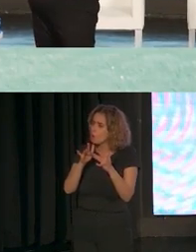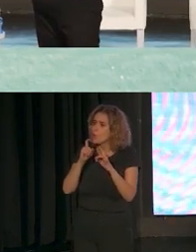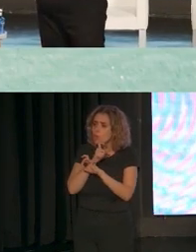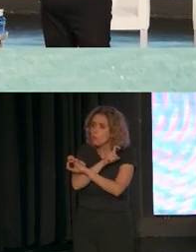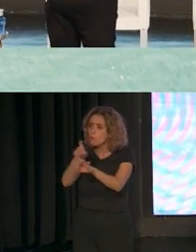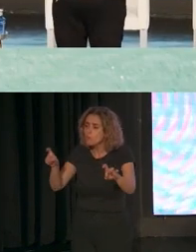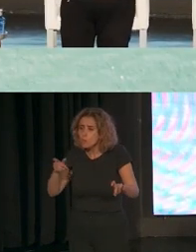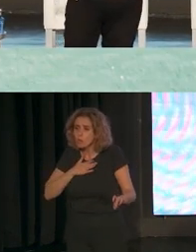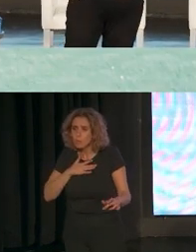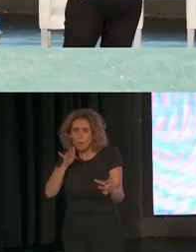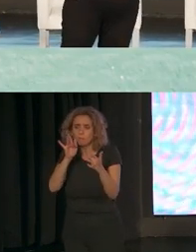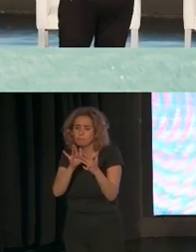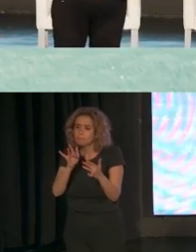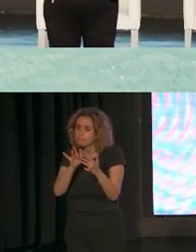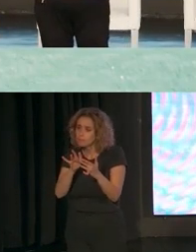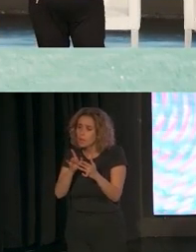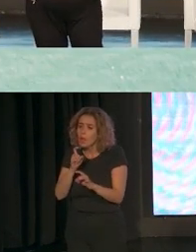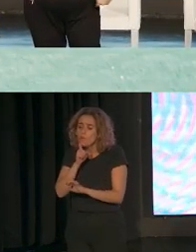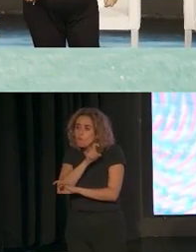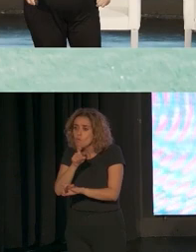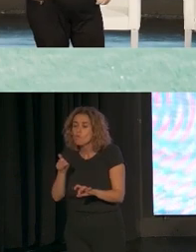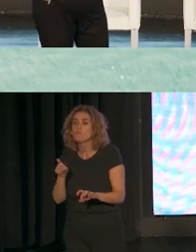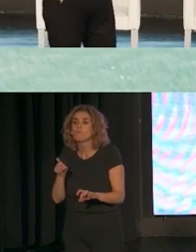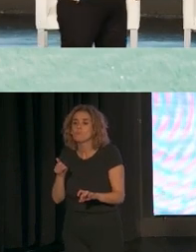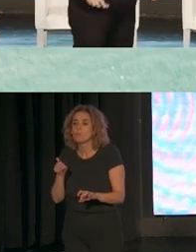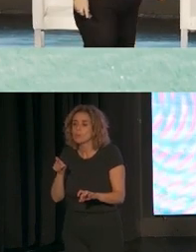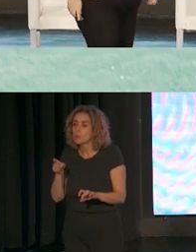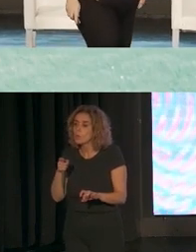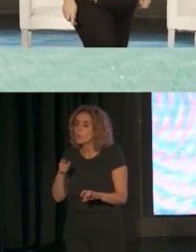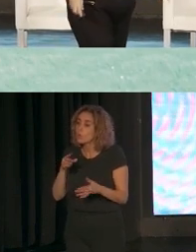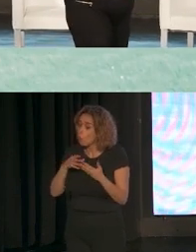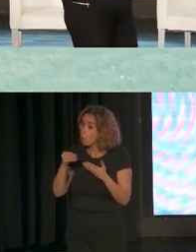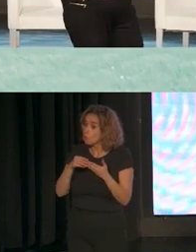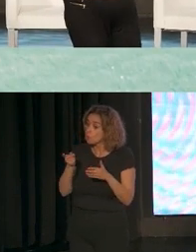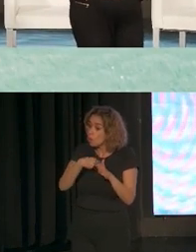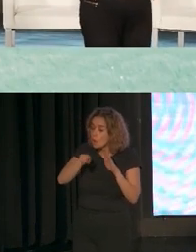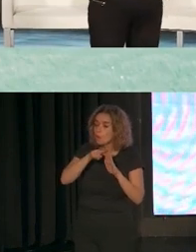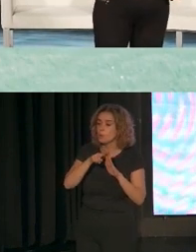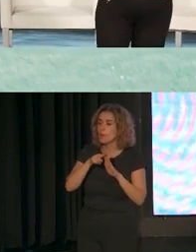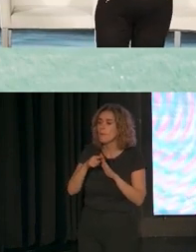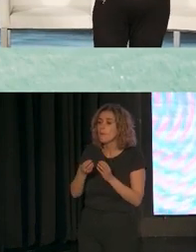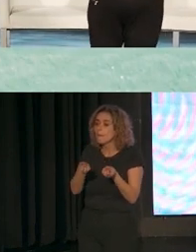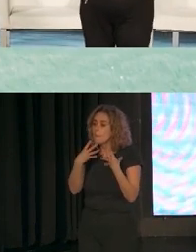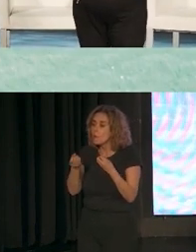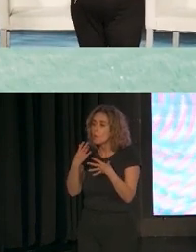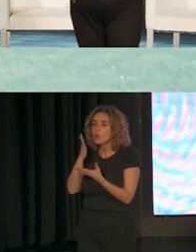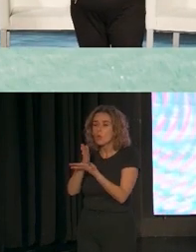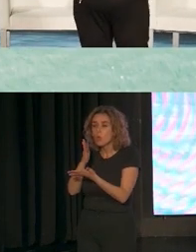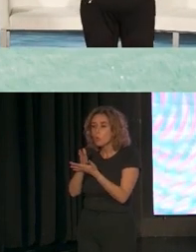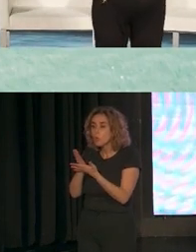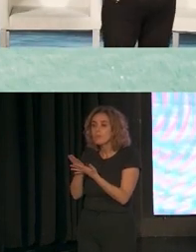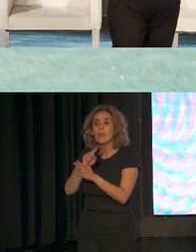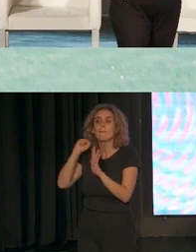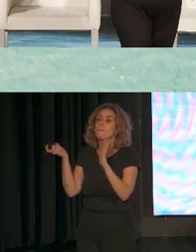fundación y Desde esa fundación en la que yo estaba como usuaria me hablaron de un curso de plena